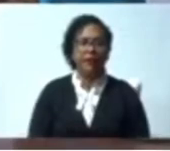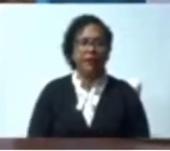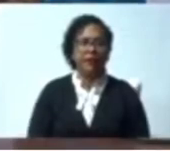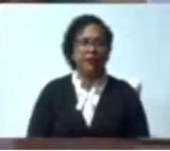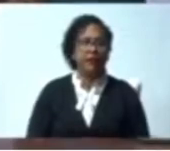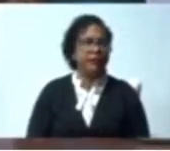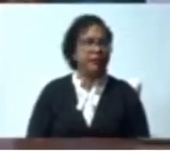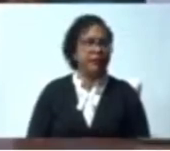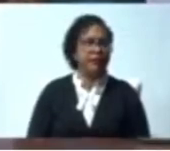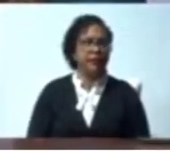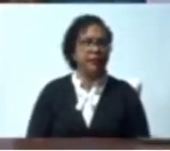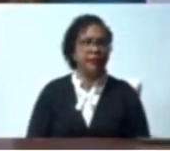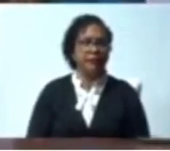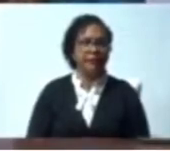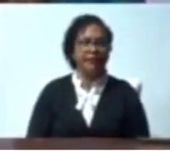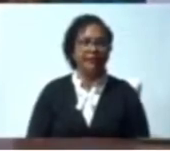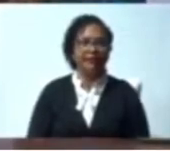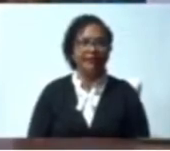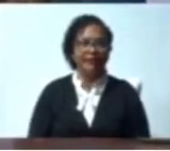Héctor Félix,